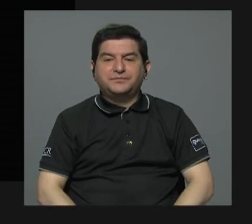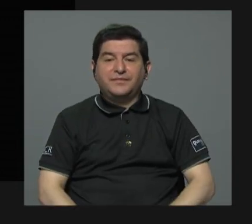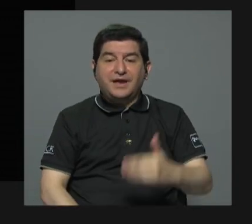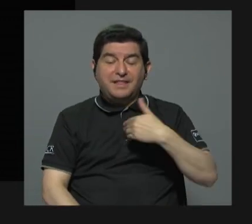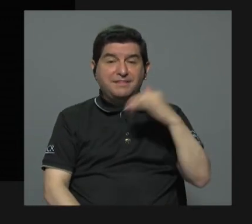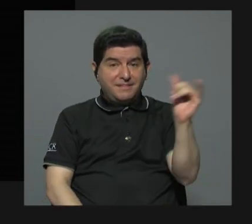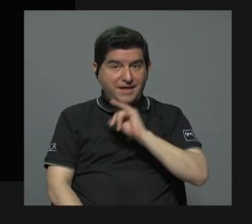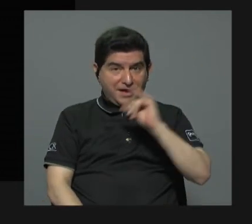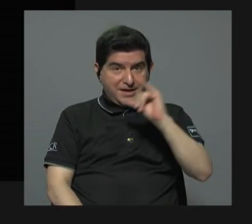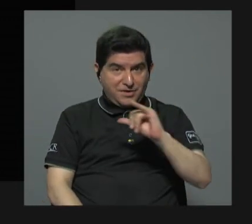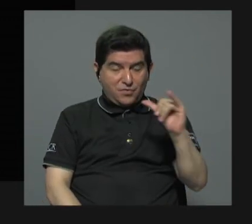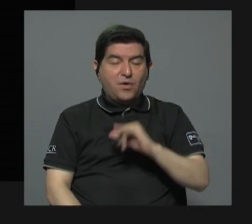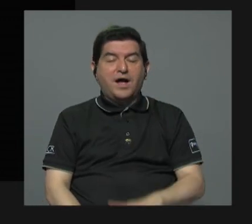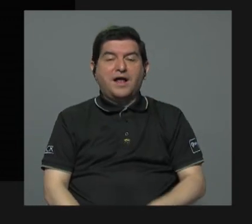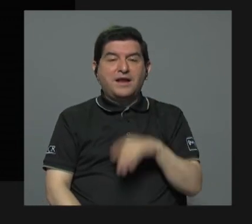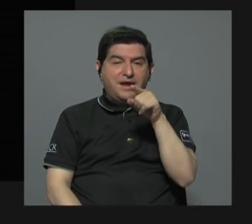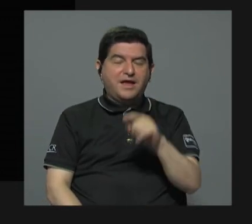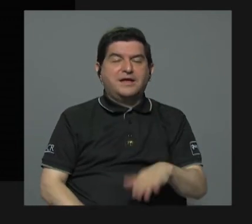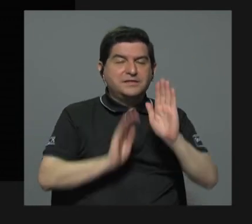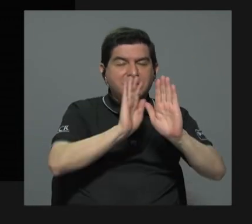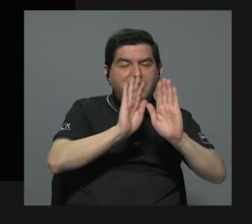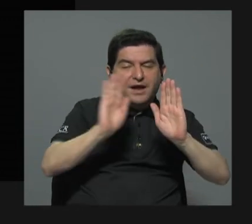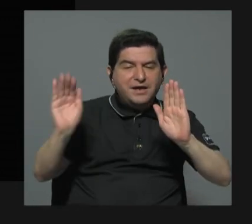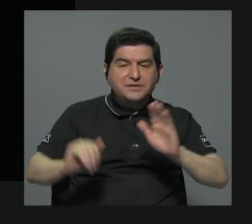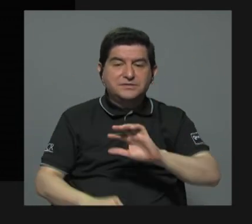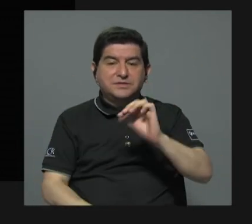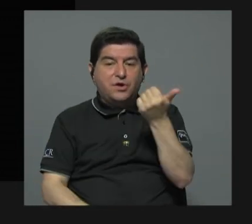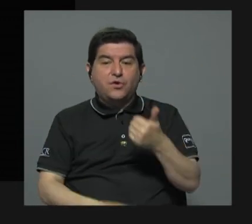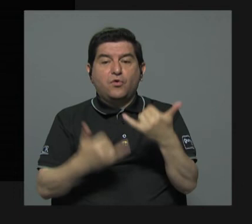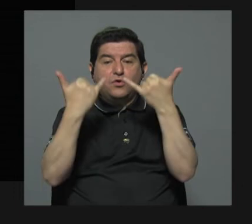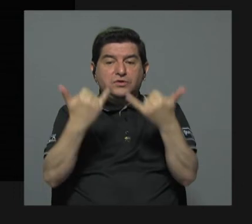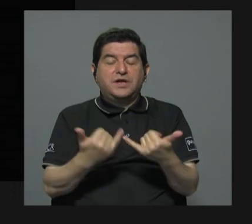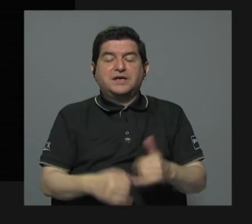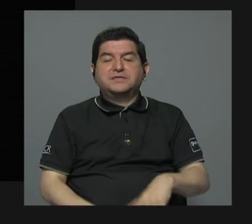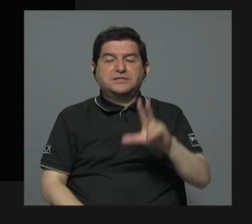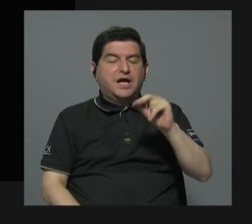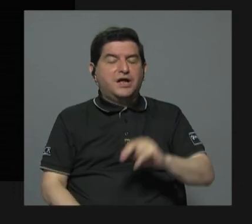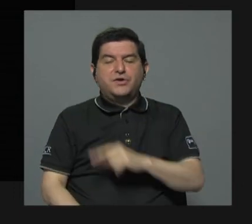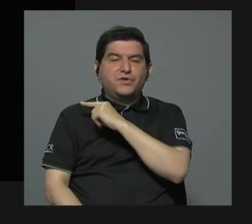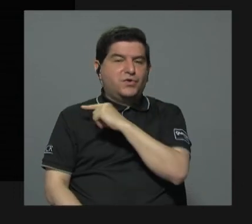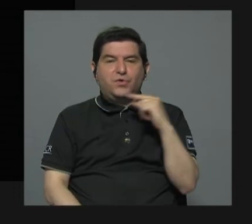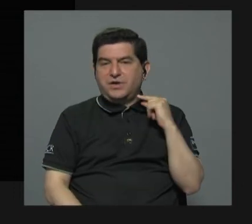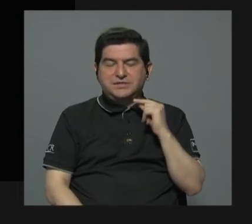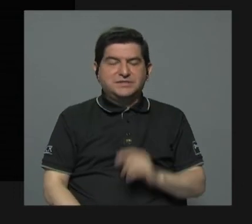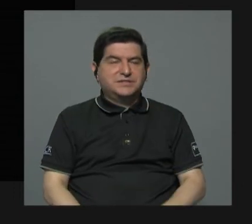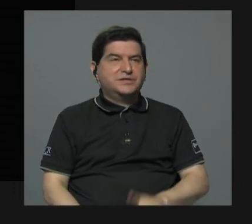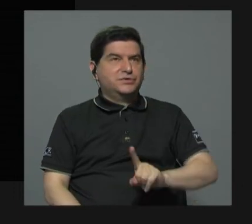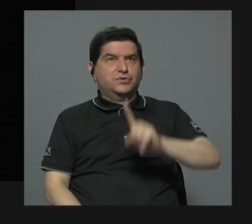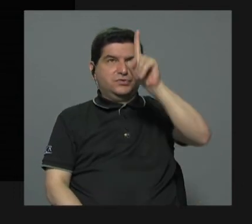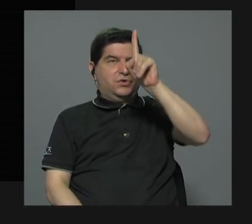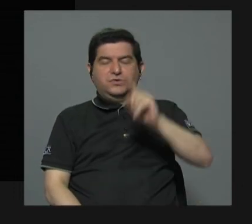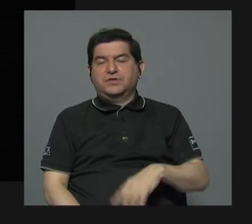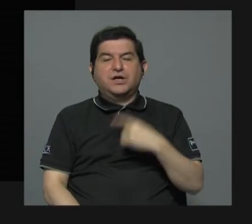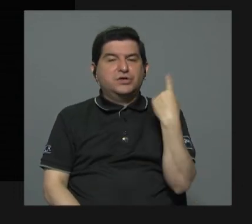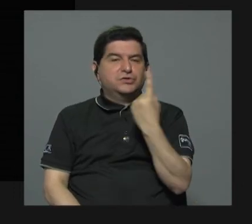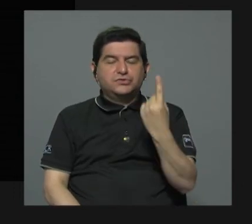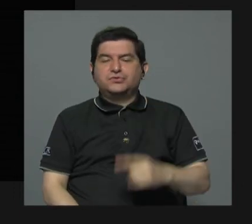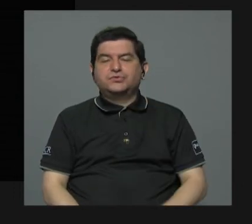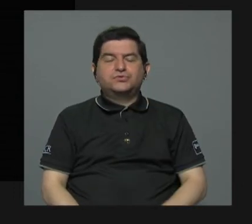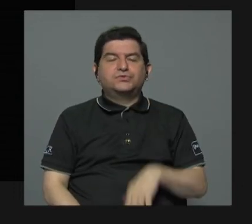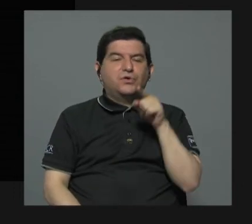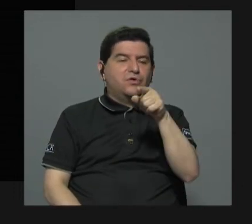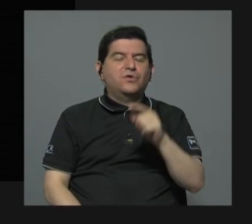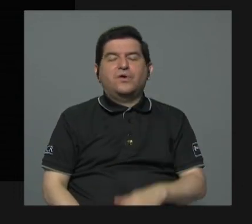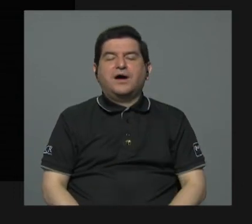tiene también el mismo adorno, o en esta otra ya no se pinta al sacerdote que se sube al palo, sino solamente los adornos de